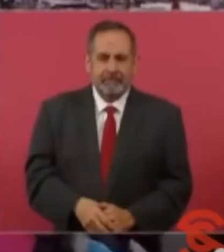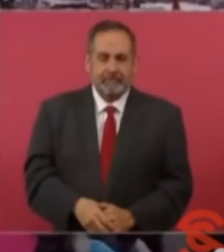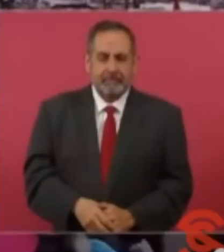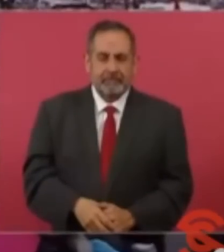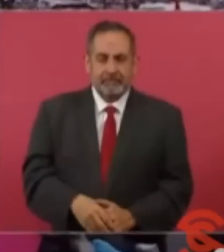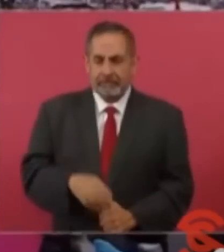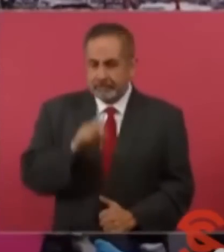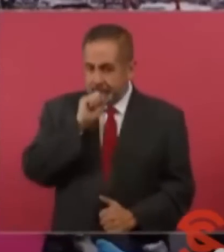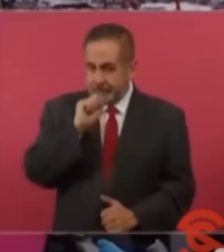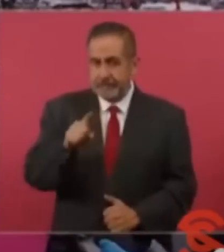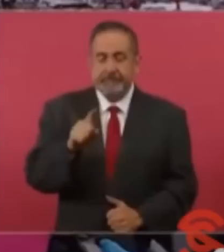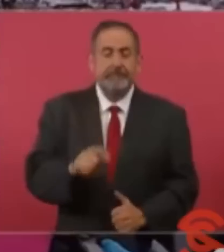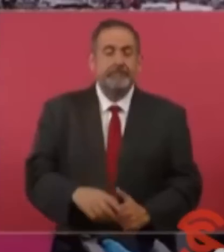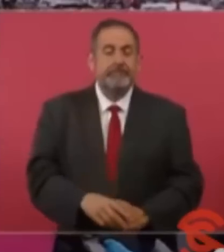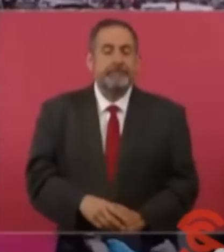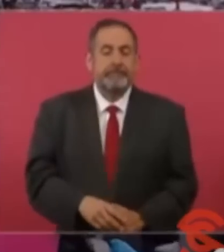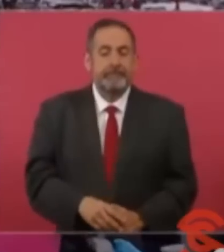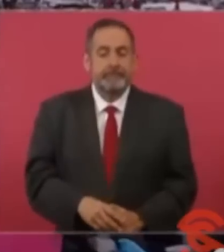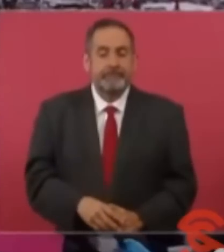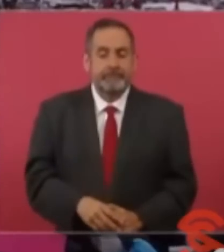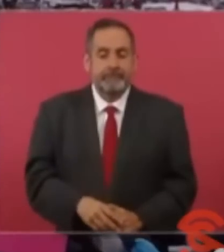Pero también